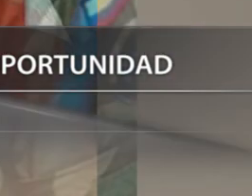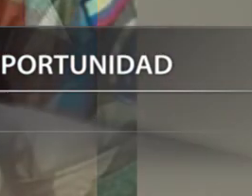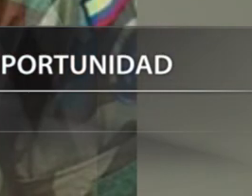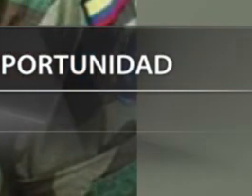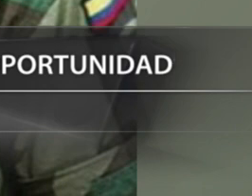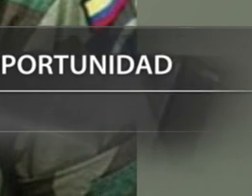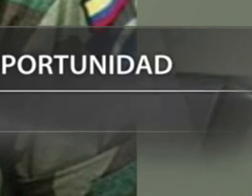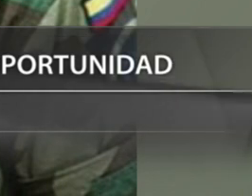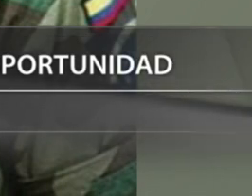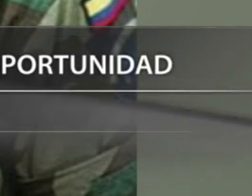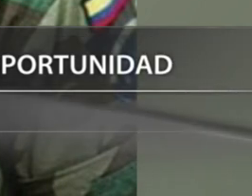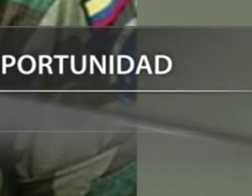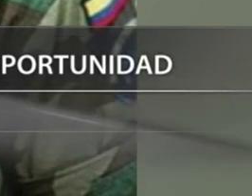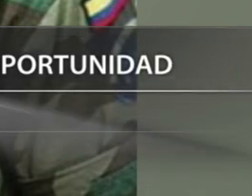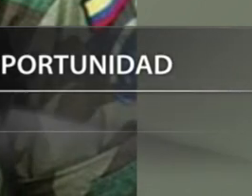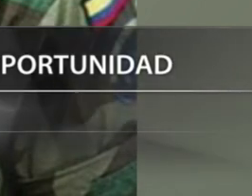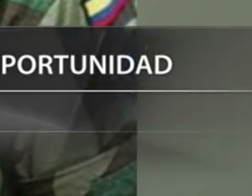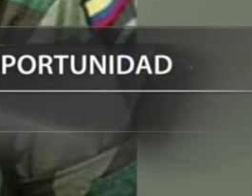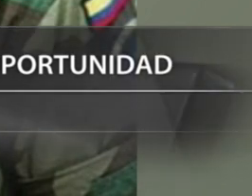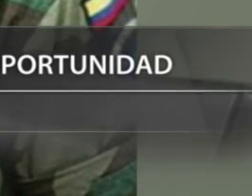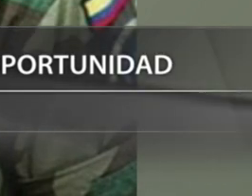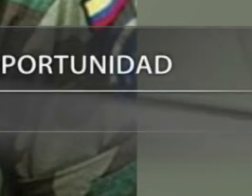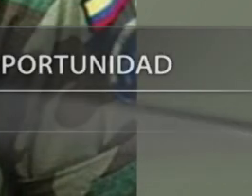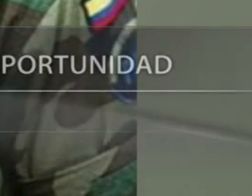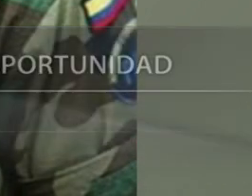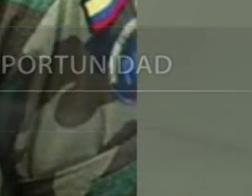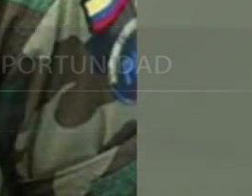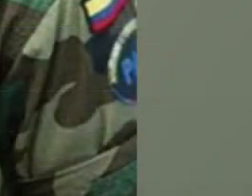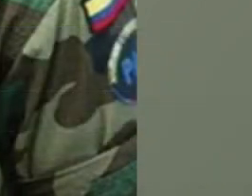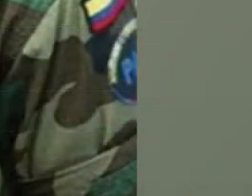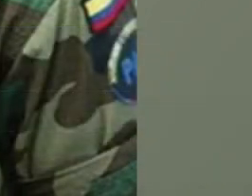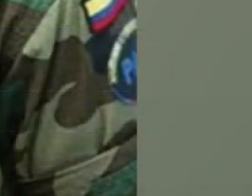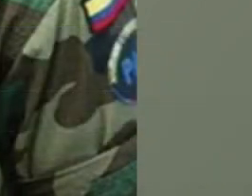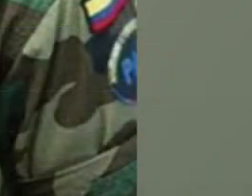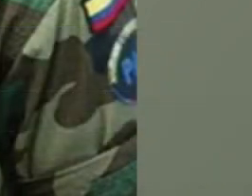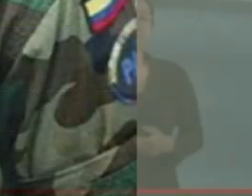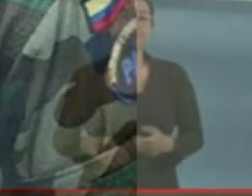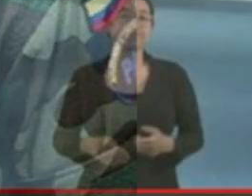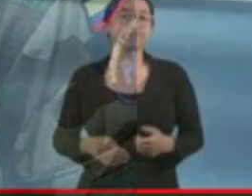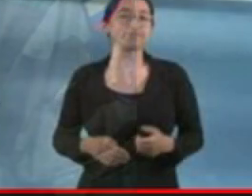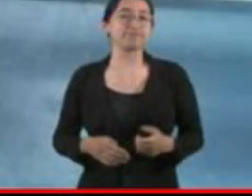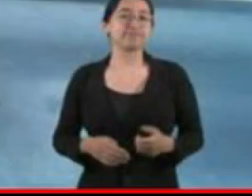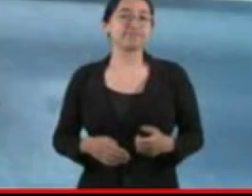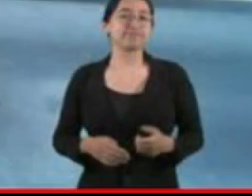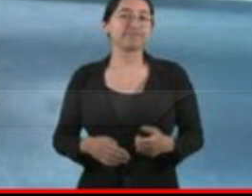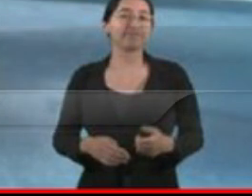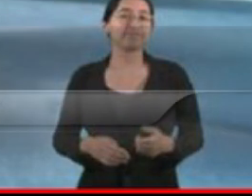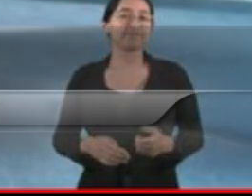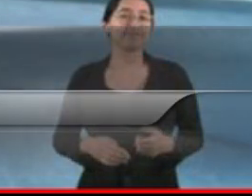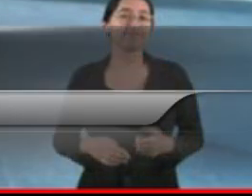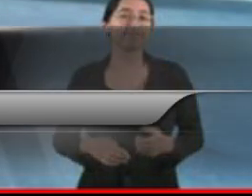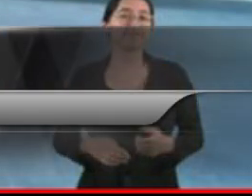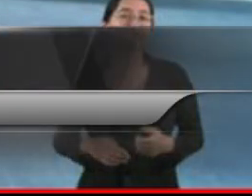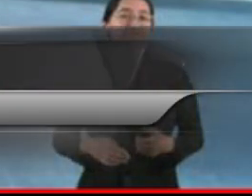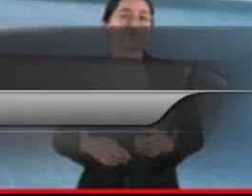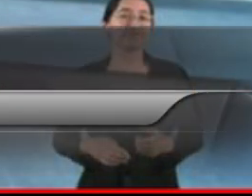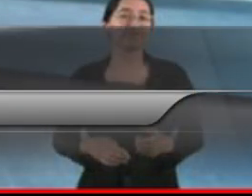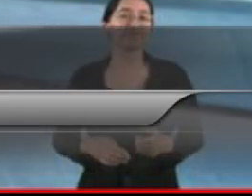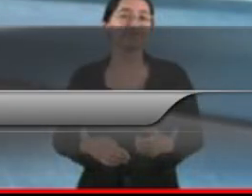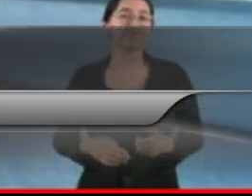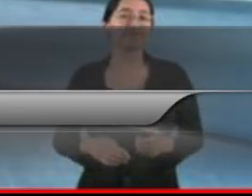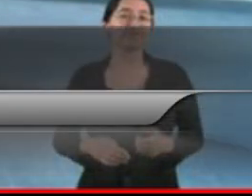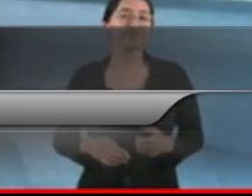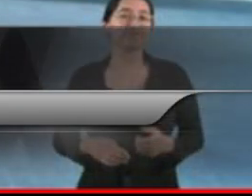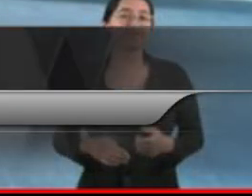perpetración apoyos en representantes armados del Estado colombiano en áreas de perseguir el objetivo de crear una ventaja militar para el actor Estatal y